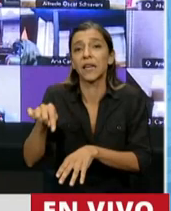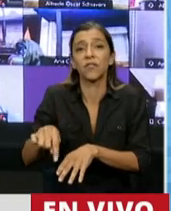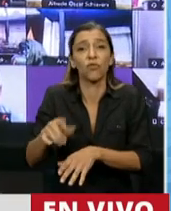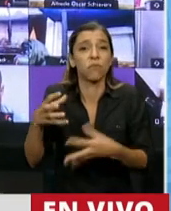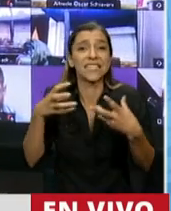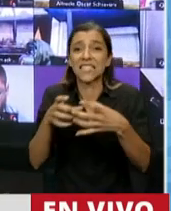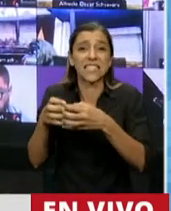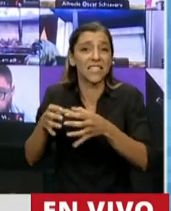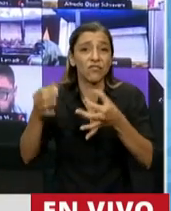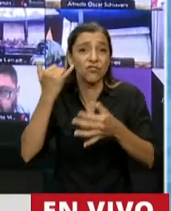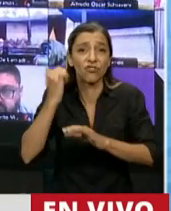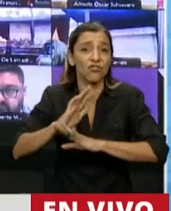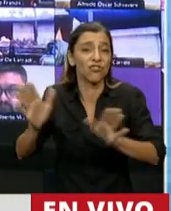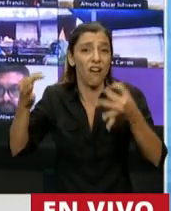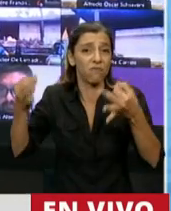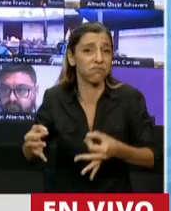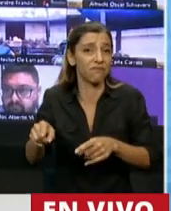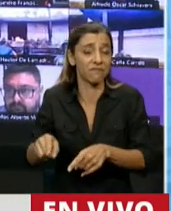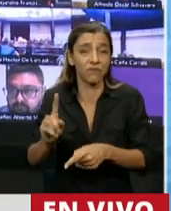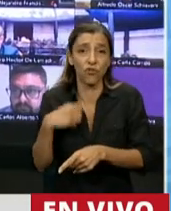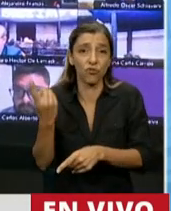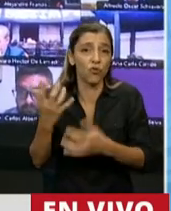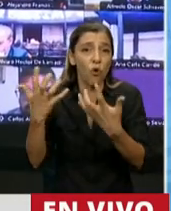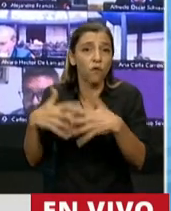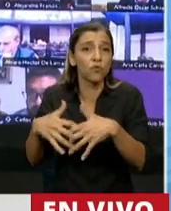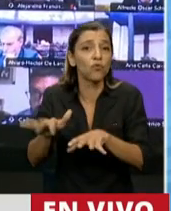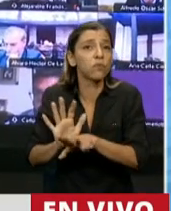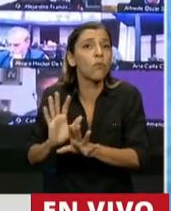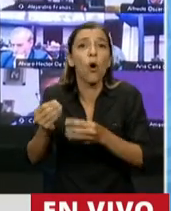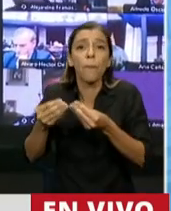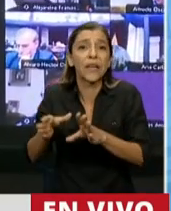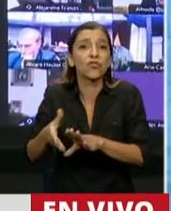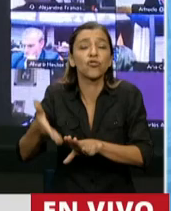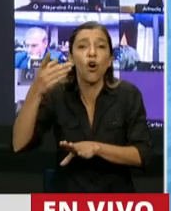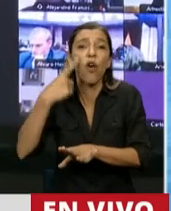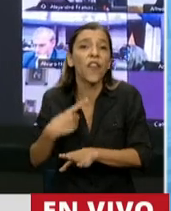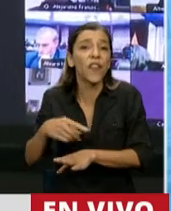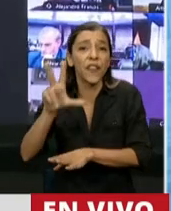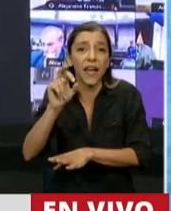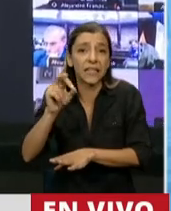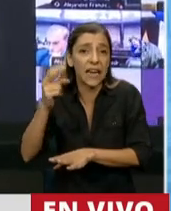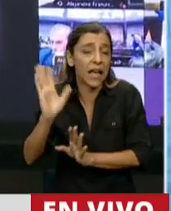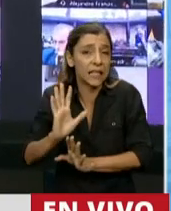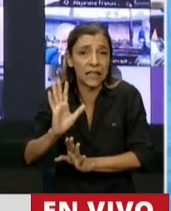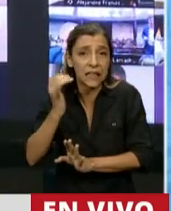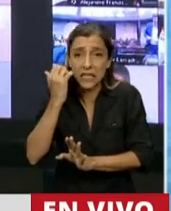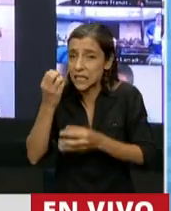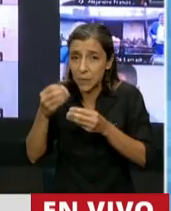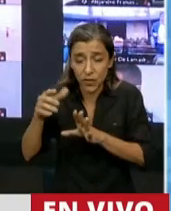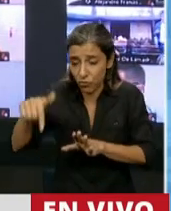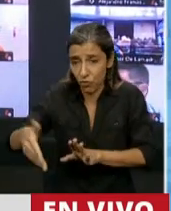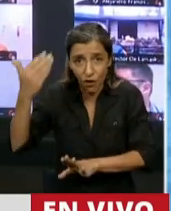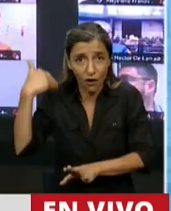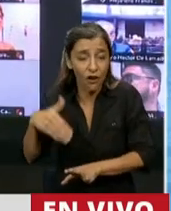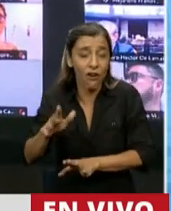estamos funcionando en una sesión que se inició el día 30 y efectivamente como dice la